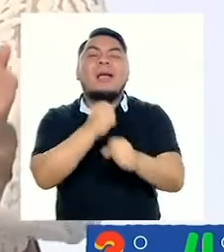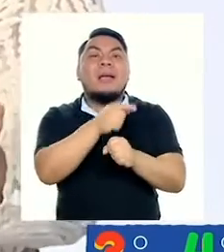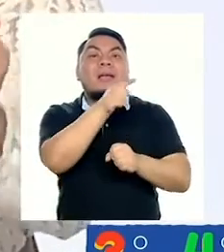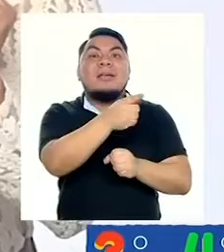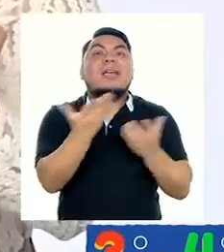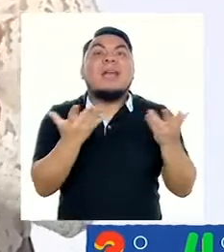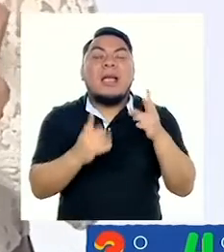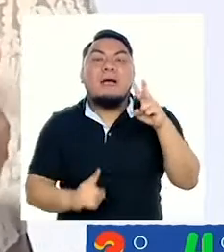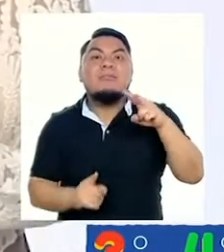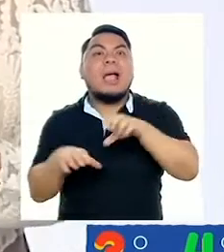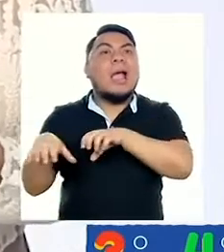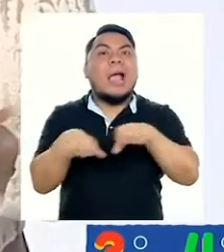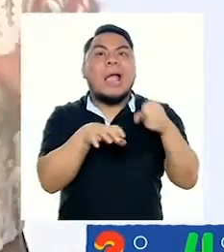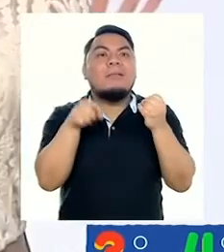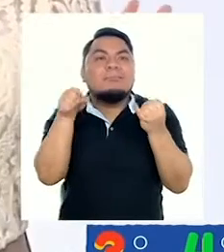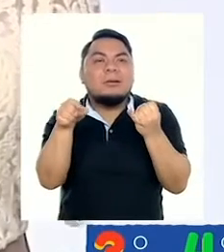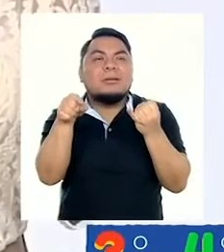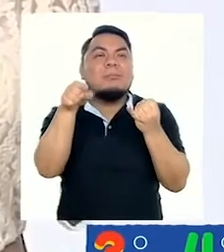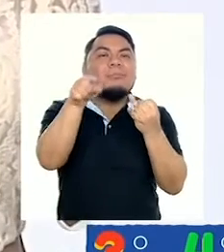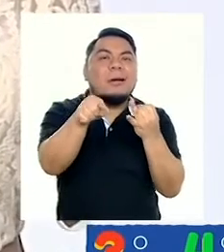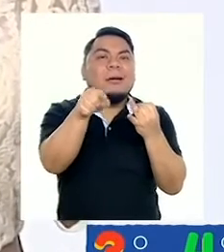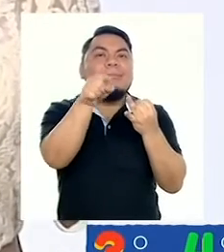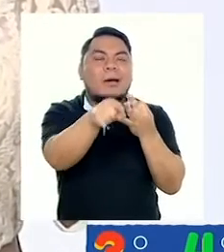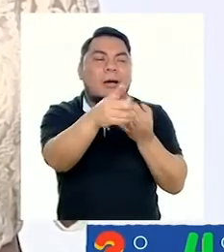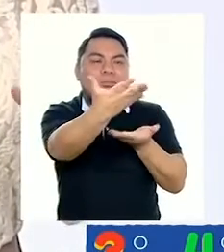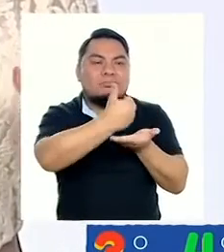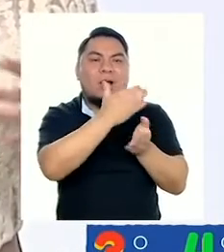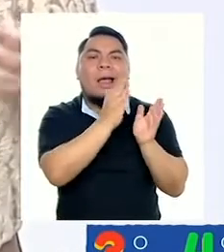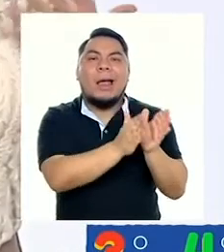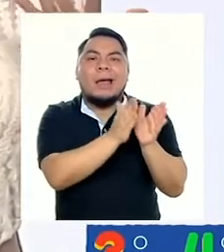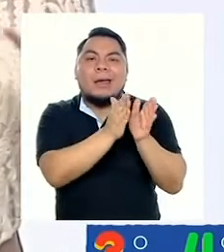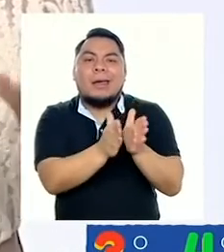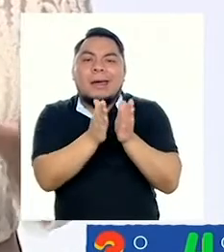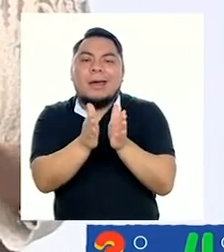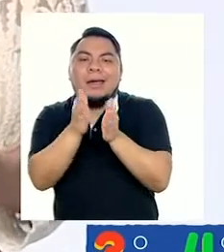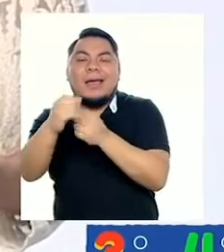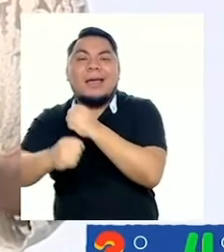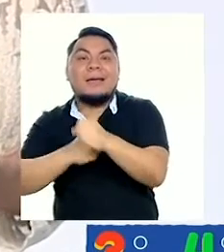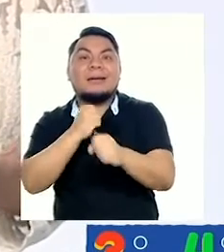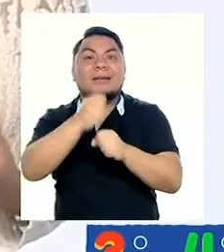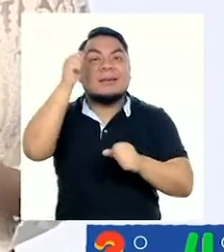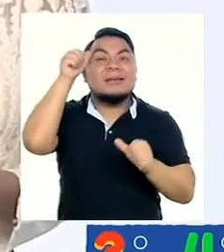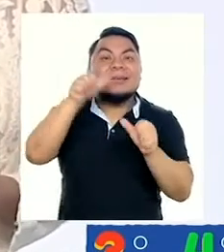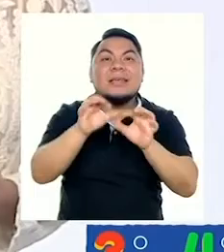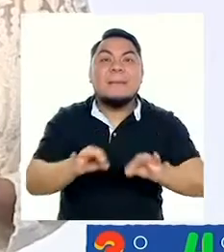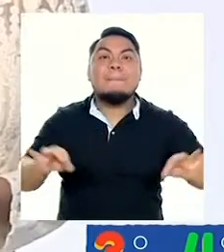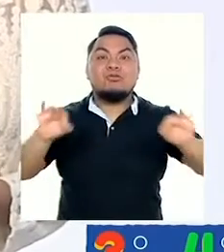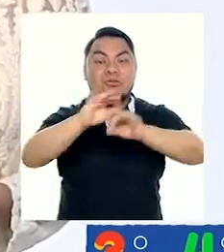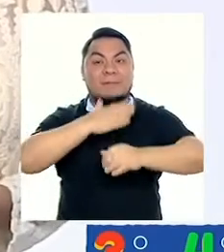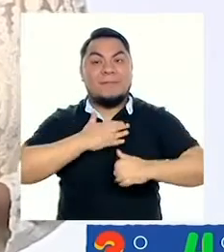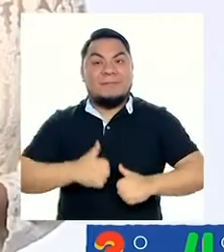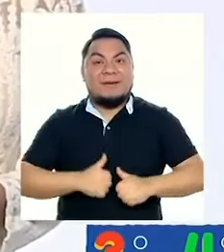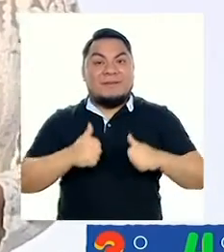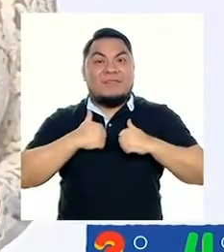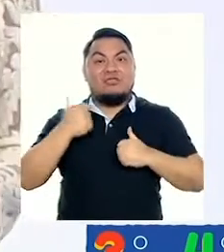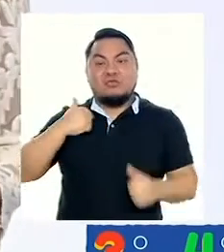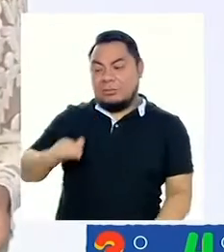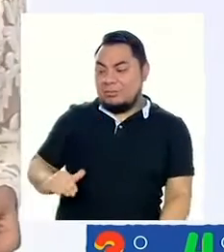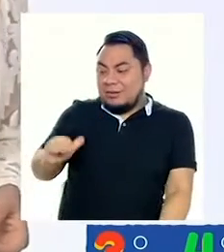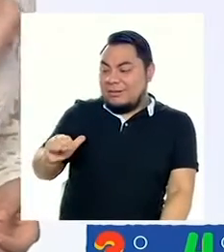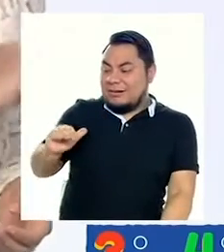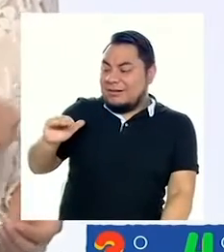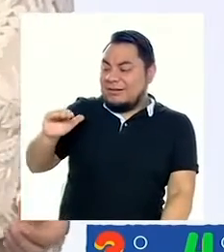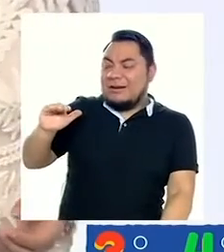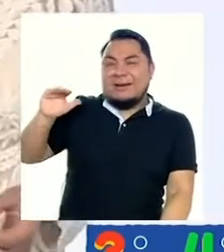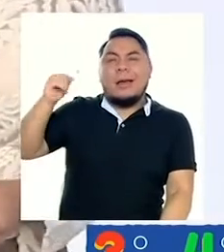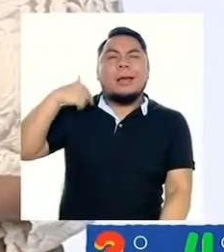que sucedió cada evento. Les cuento que al pensar en los eventos importantes de mi vida a medida que he ido creciendo,